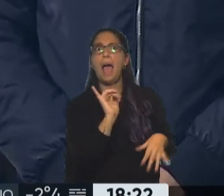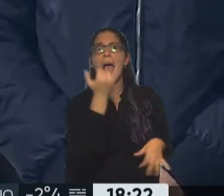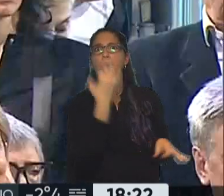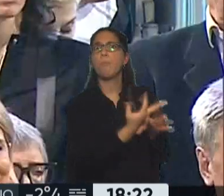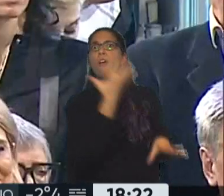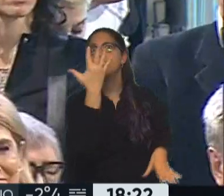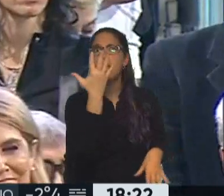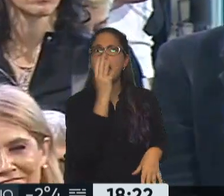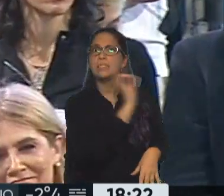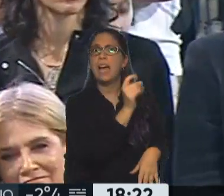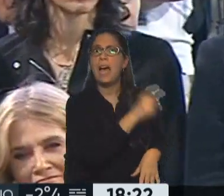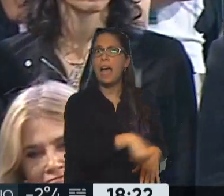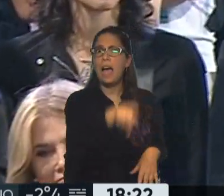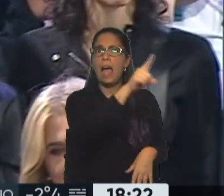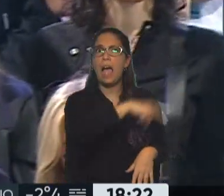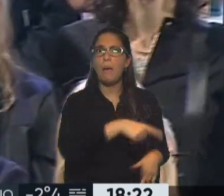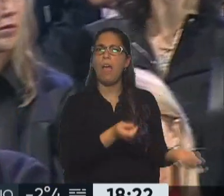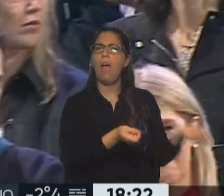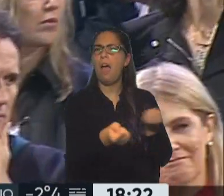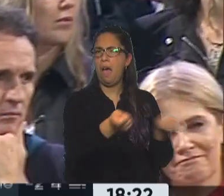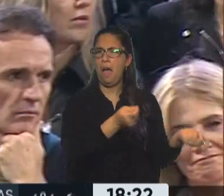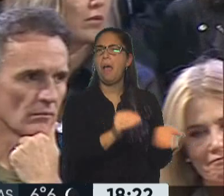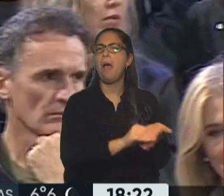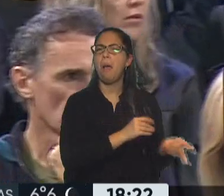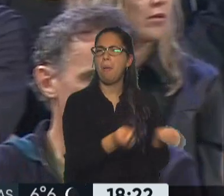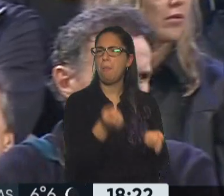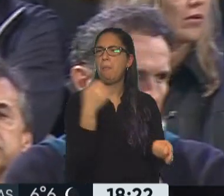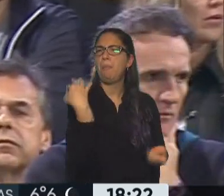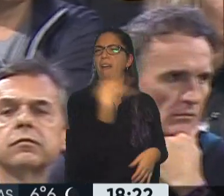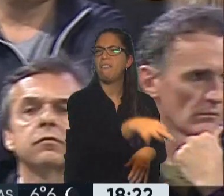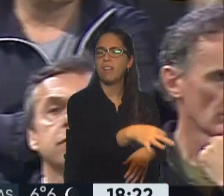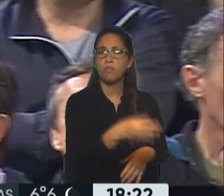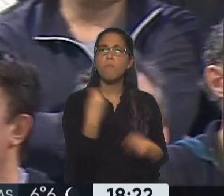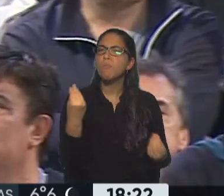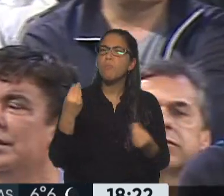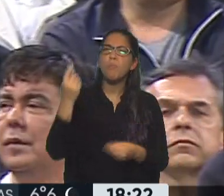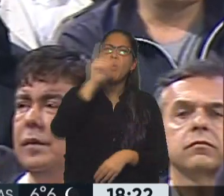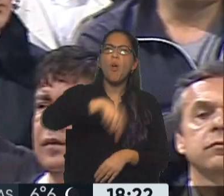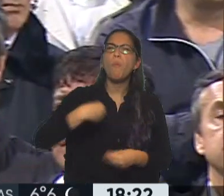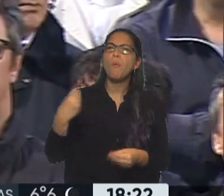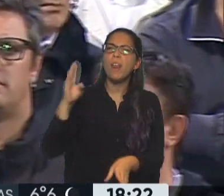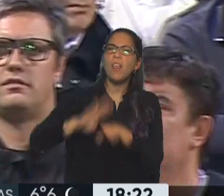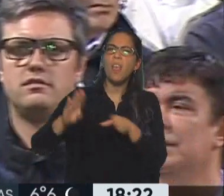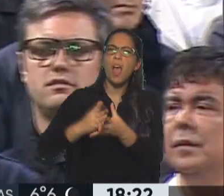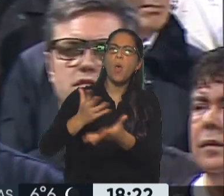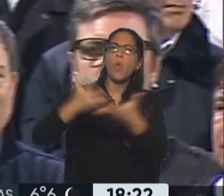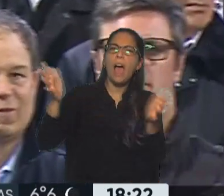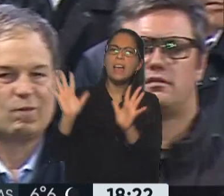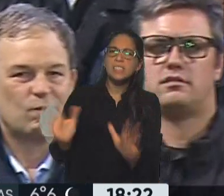si todo estaba en manos de los buenos administradores, ¿por qué la Argentina debía tanta plata?